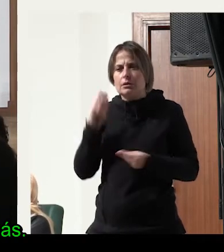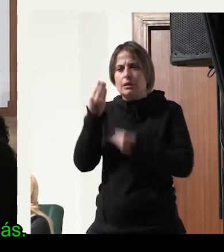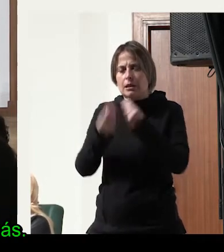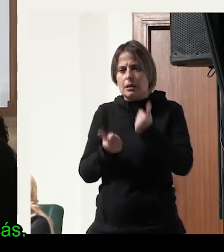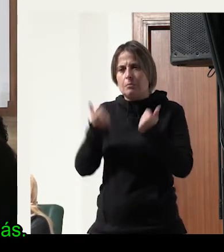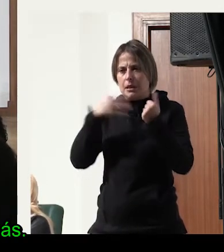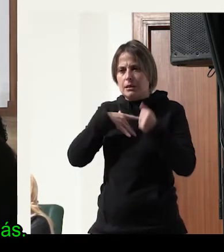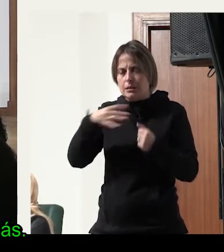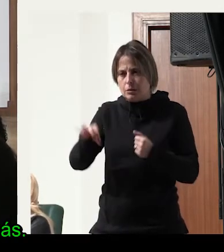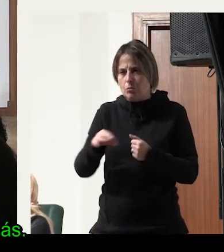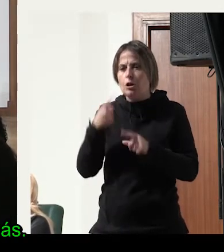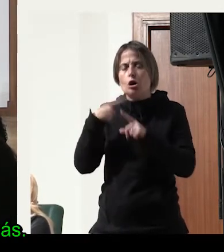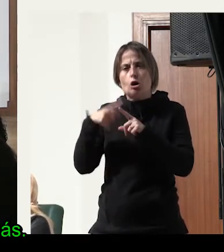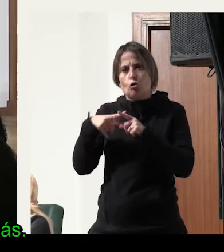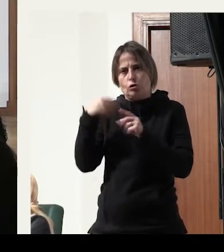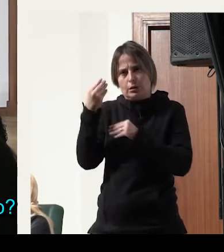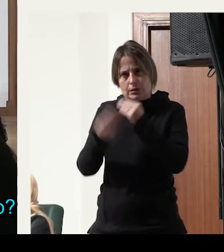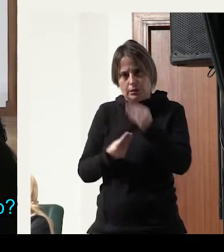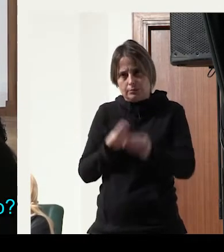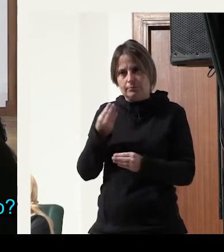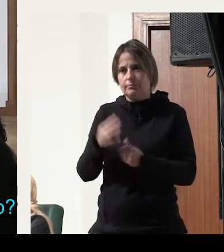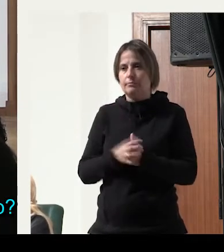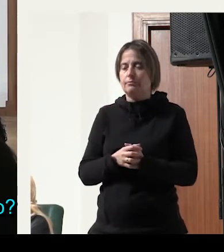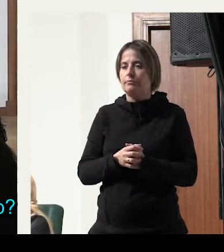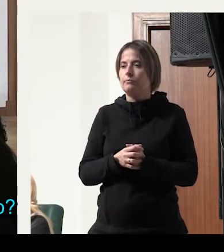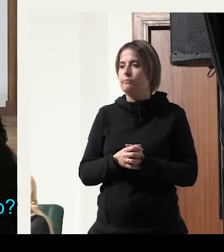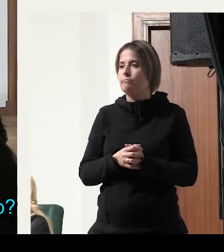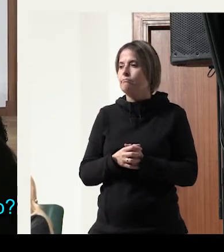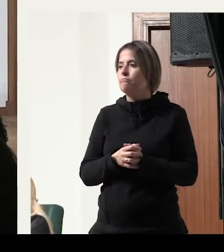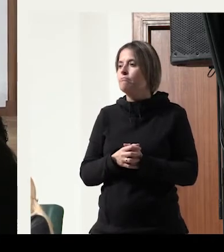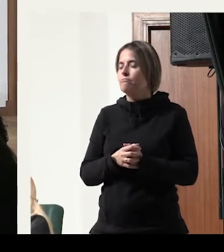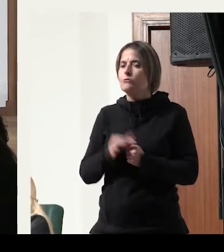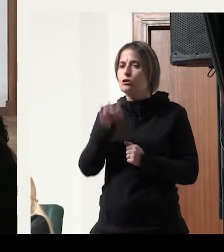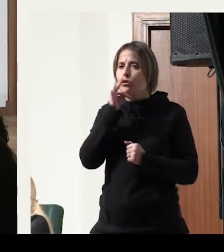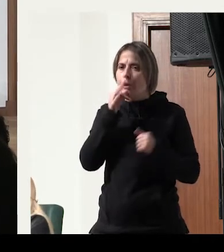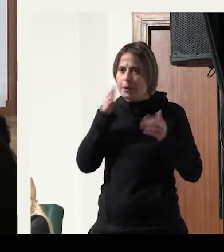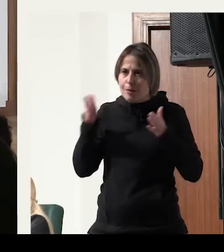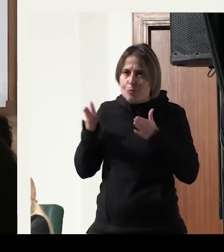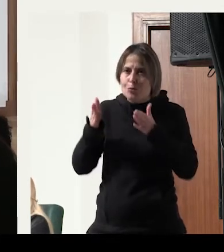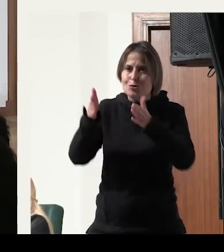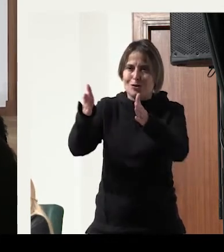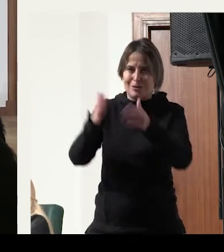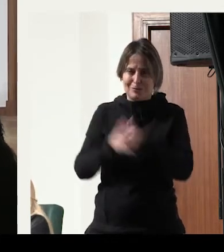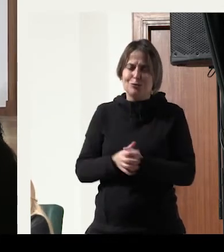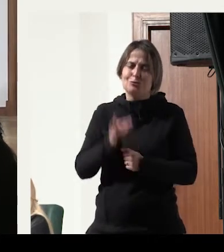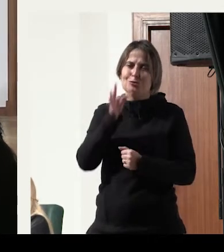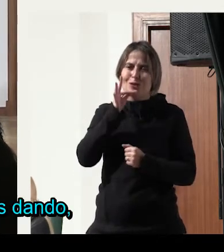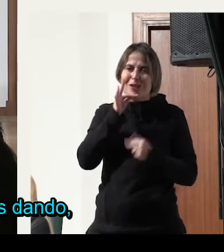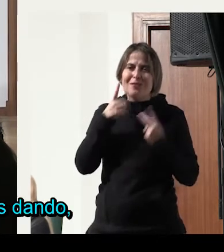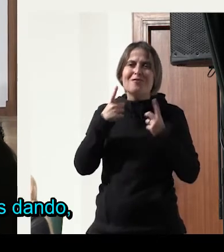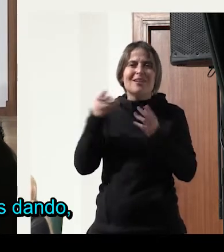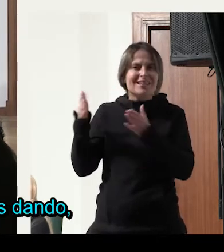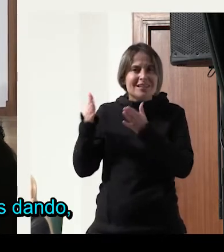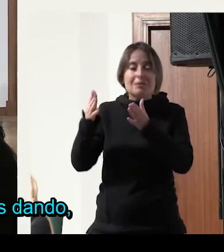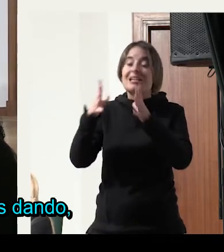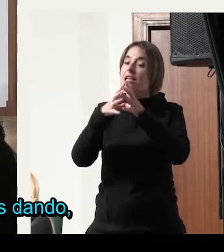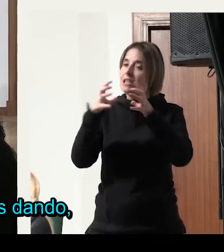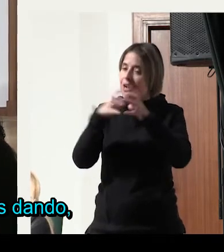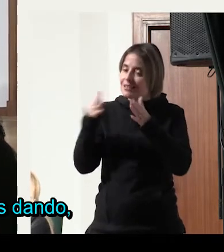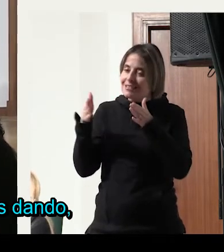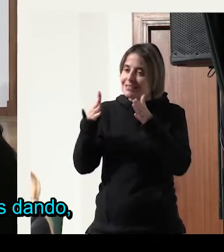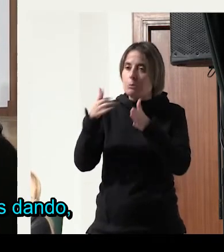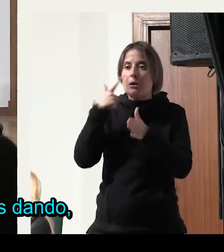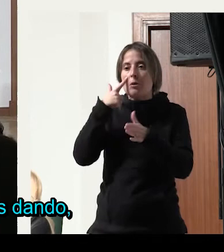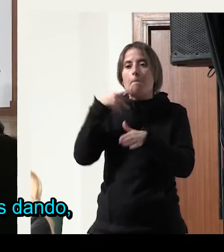haciendo algunas cosas, pero se puede hacer mucho más. Tenemos mucho camino, ¿no? Sí. Mariluz, sí. Mucho caminito. Sí, tenemos ganas. Bueno, mucho. Pero los pasos